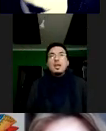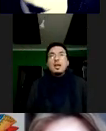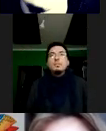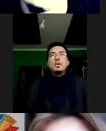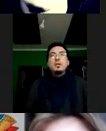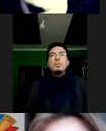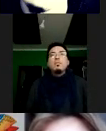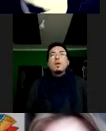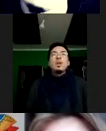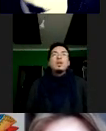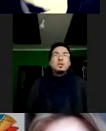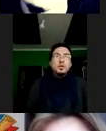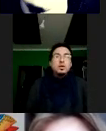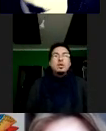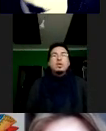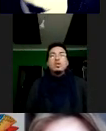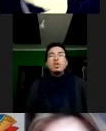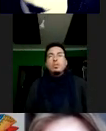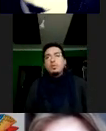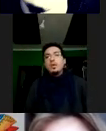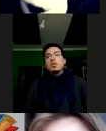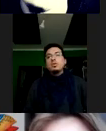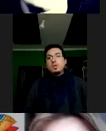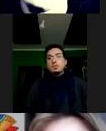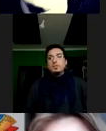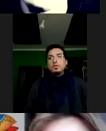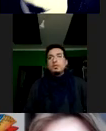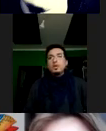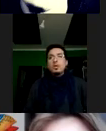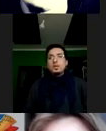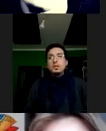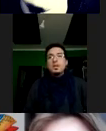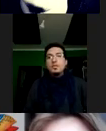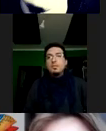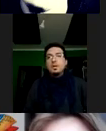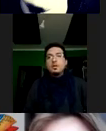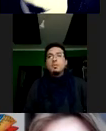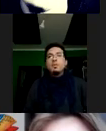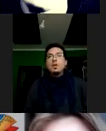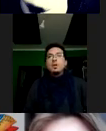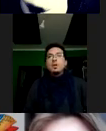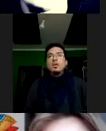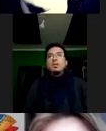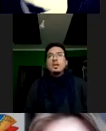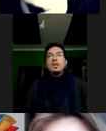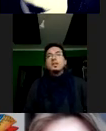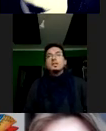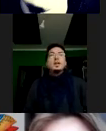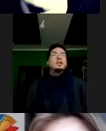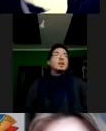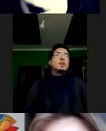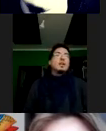otra manera, por ejemplo, en un plano de elevación, no podría conocer. Yo no podría conocer desde afuera, por ejemplo, los detalles